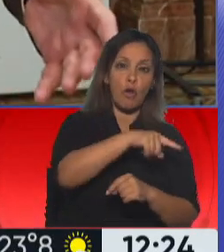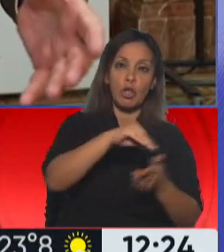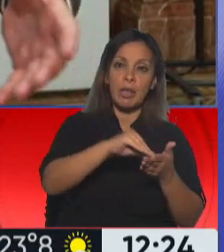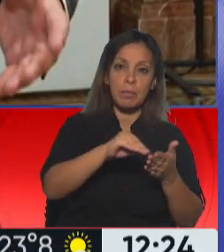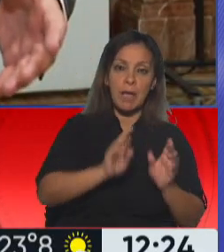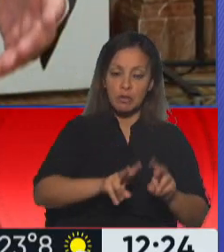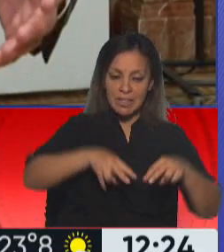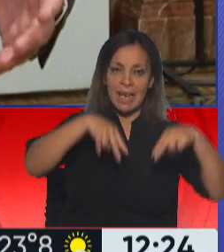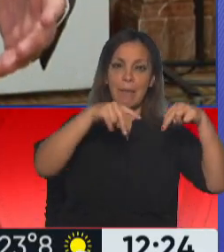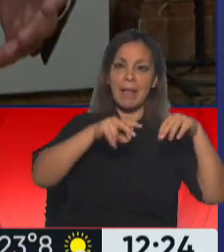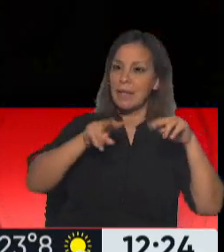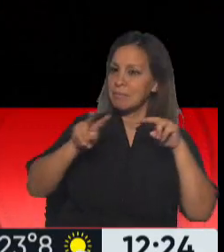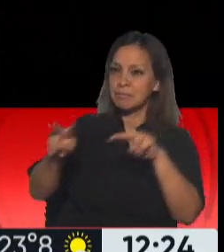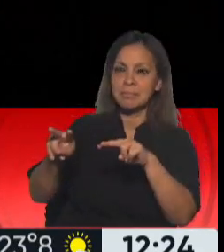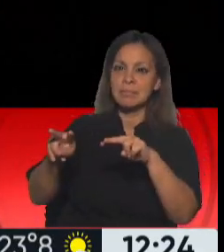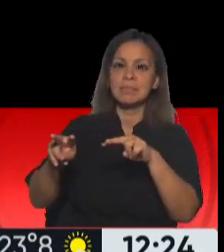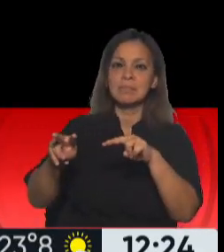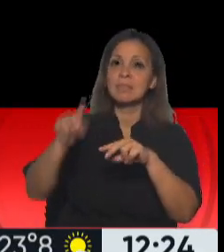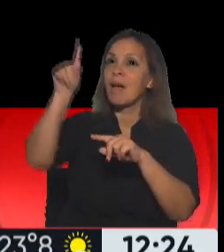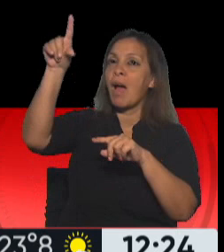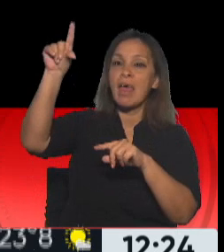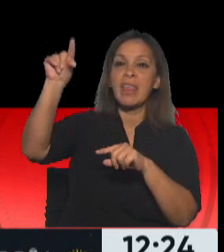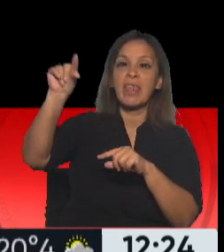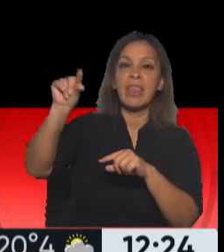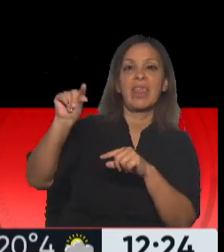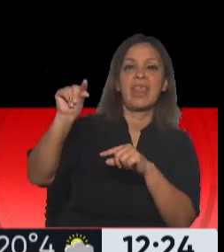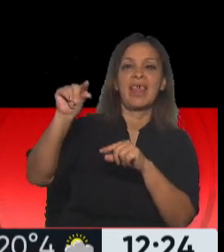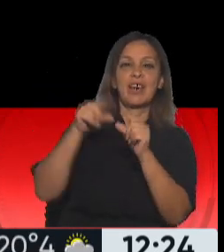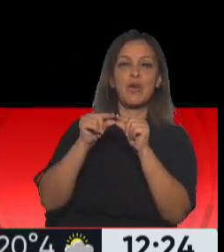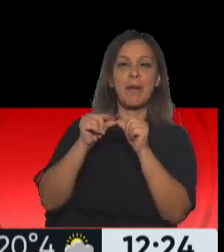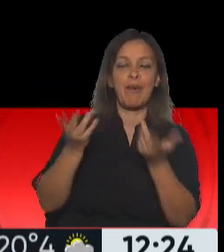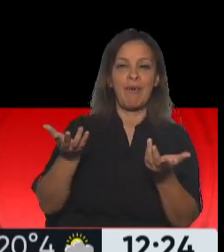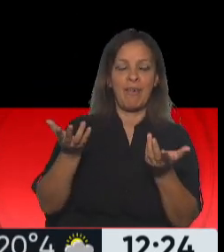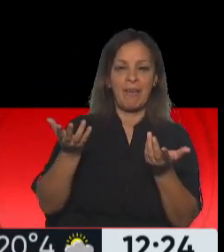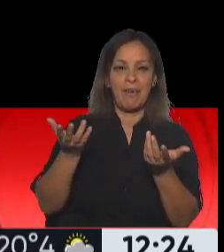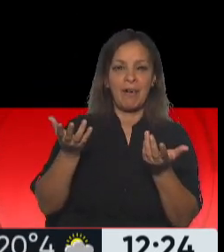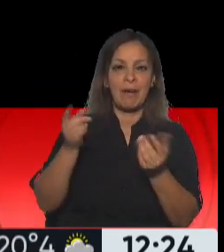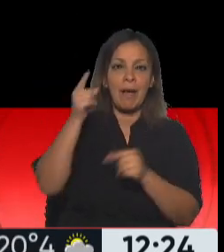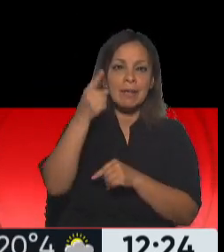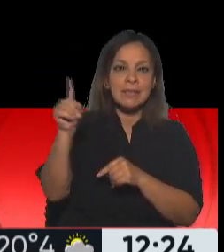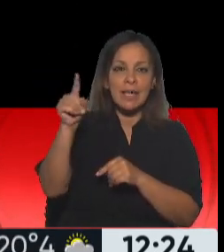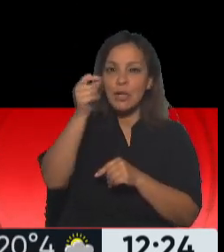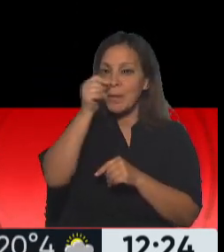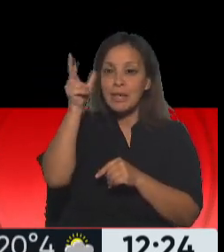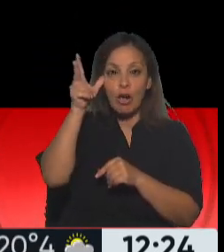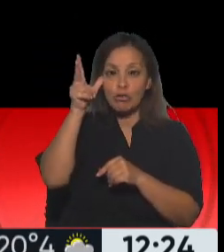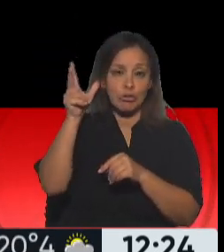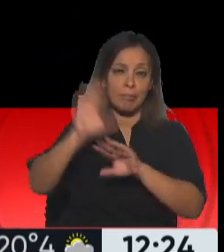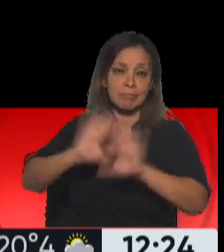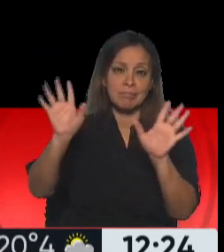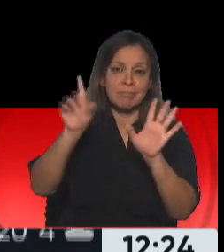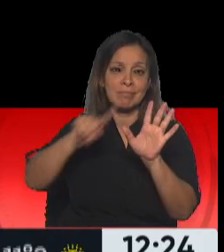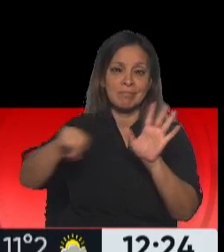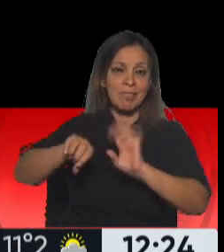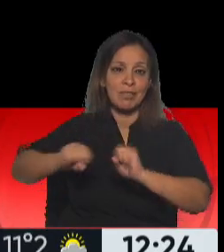para frenarlos, el quórum de la Cámara bajó, Claro. cayó, y hubo en la Cámara 128 diputados y por lo tanto no había